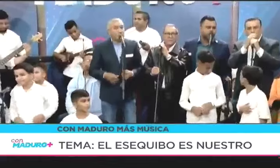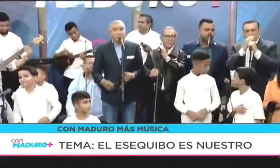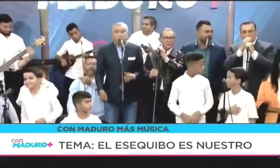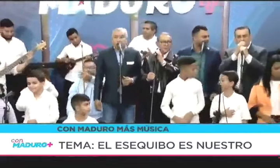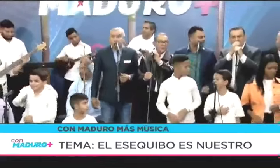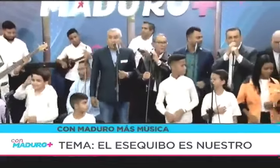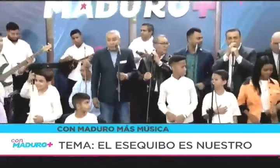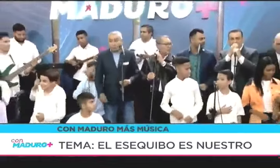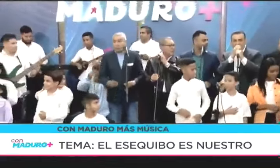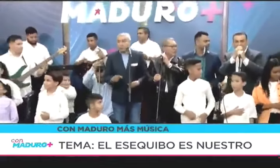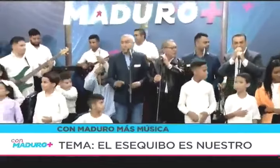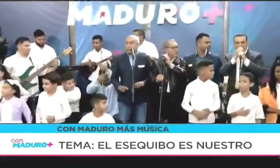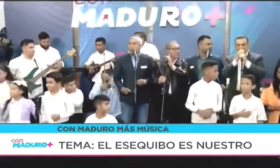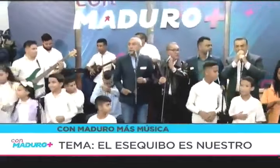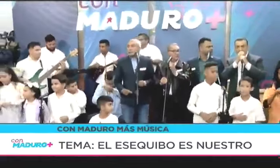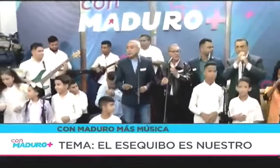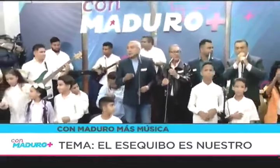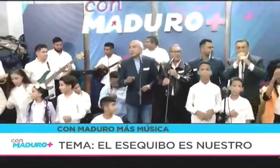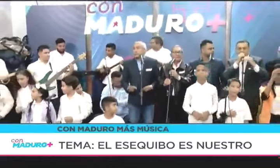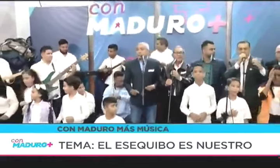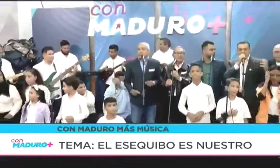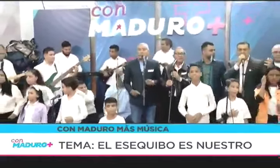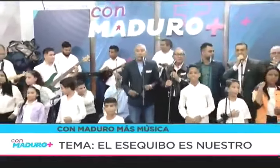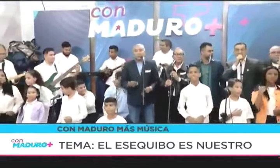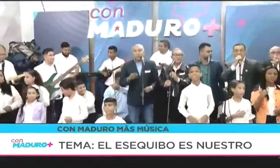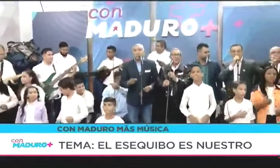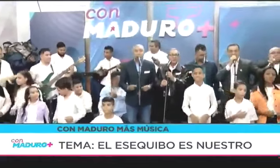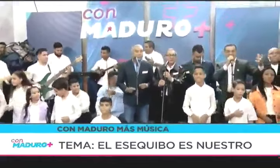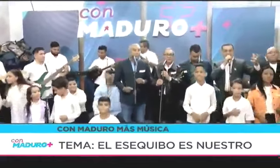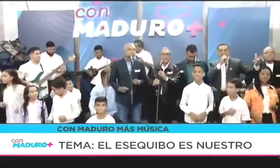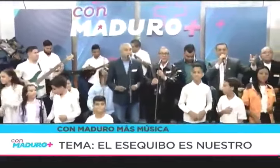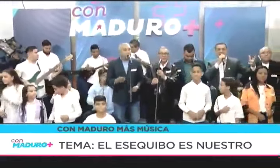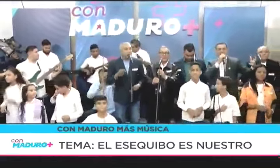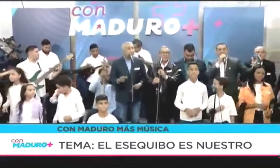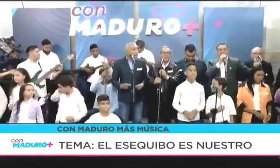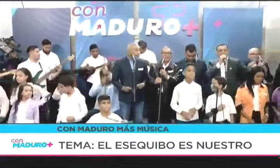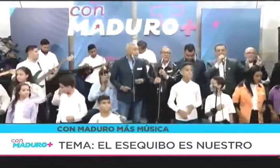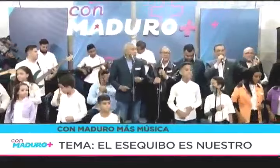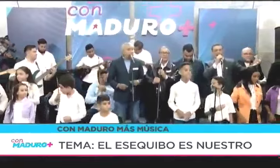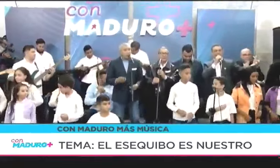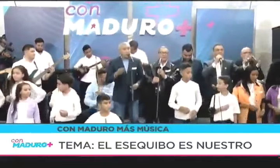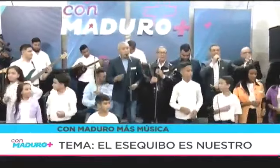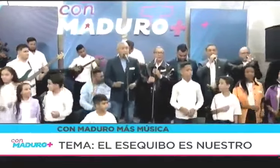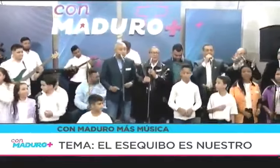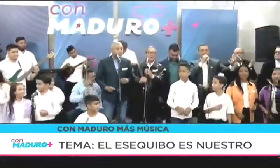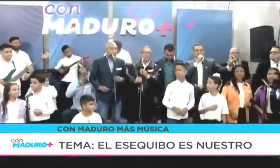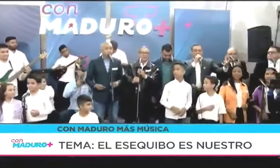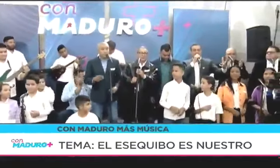El derecho de esta mi patria querida.